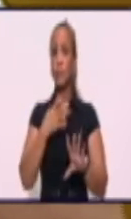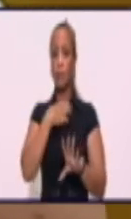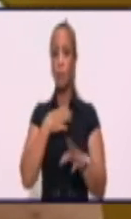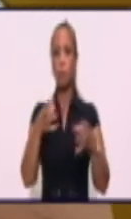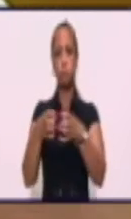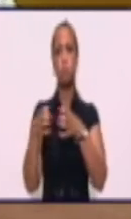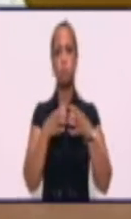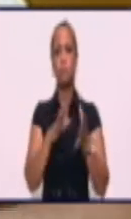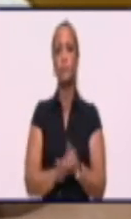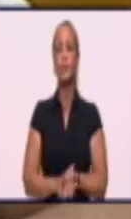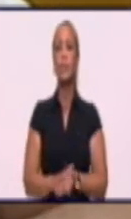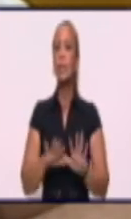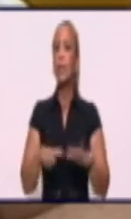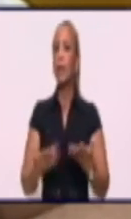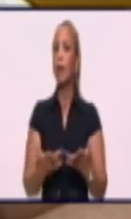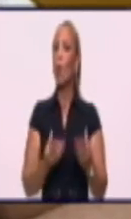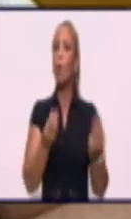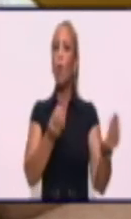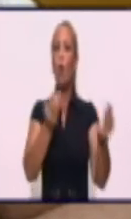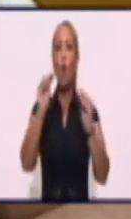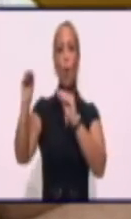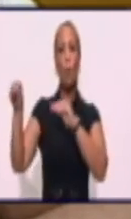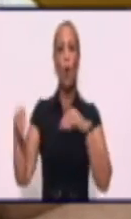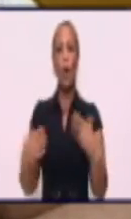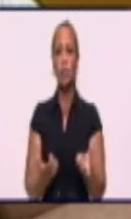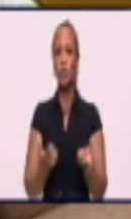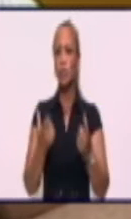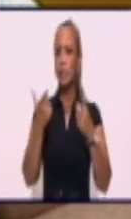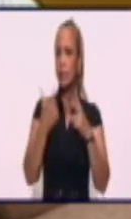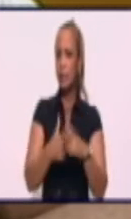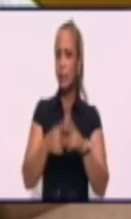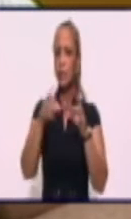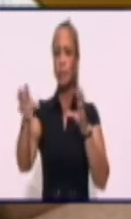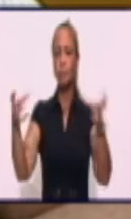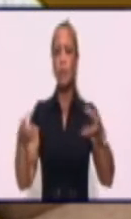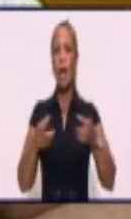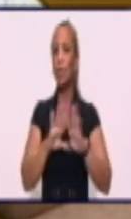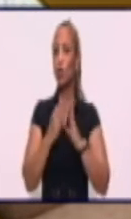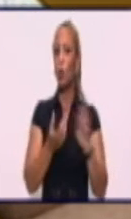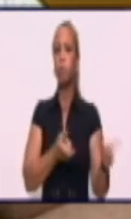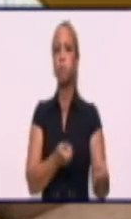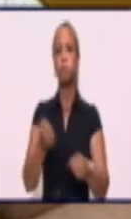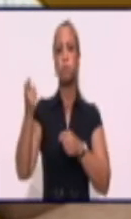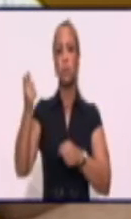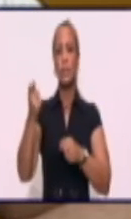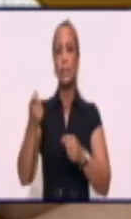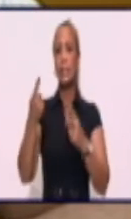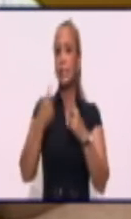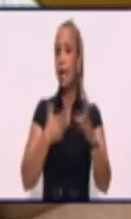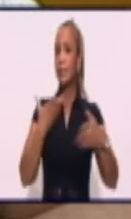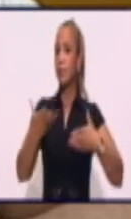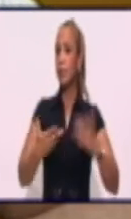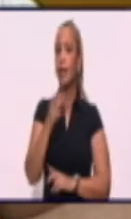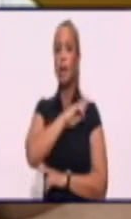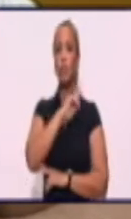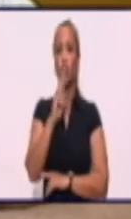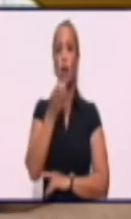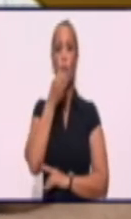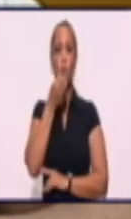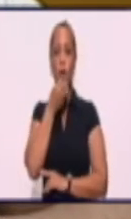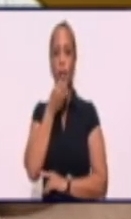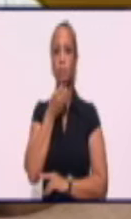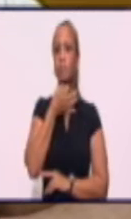nuestras actividades. Hemos estado convocando y activando a todos nuestros cibercombatientes y activistas revolucionarios para que puedan